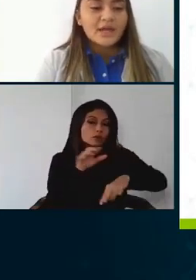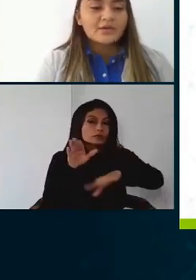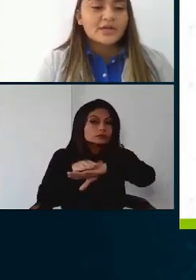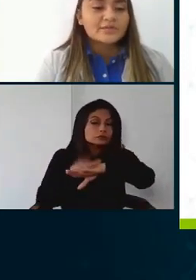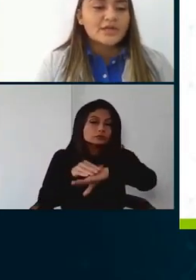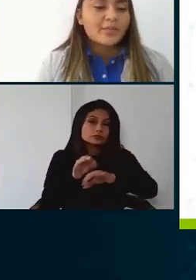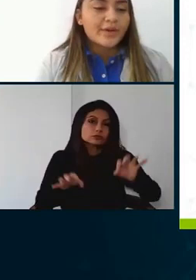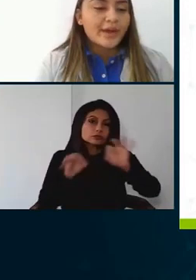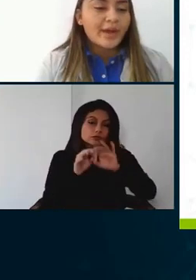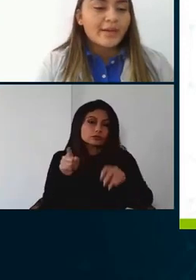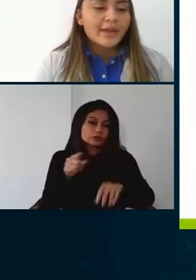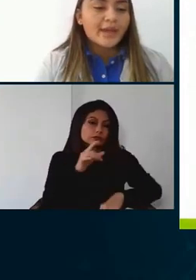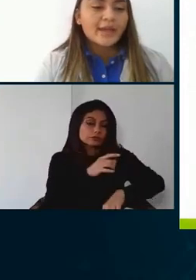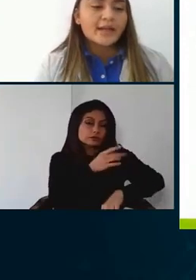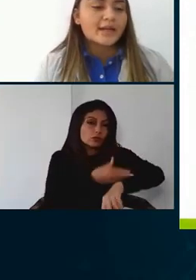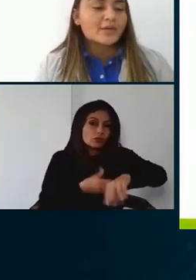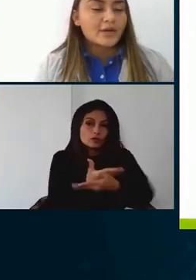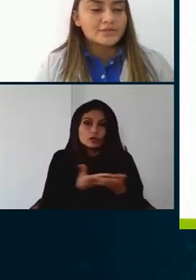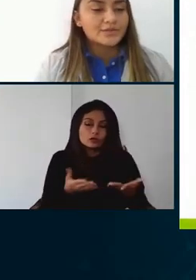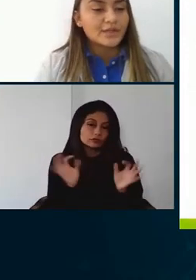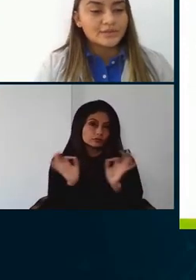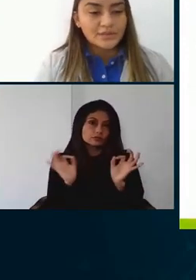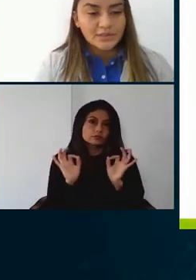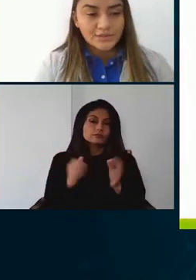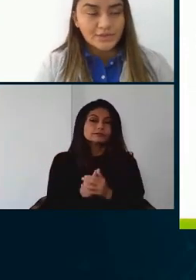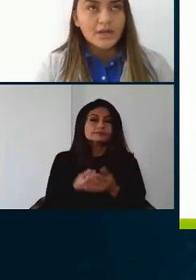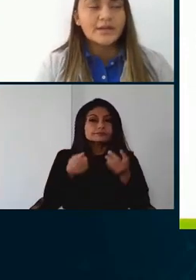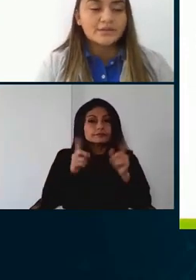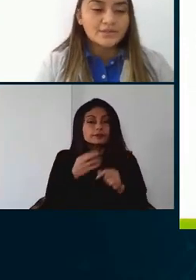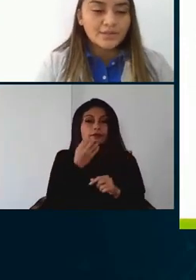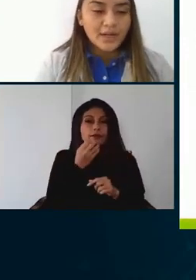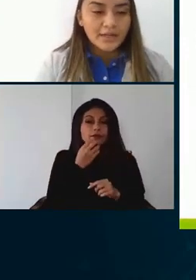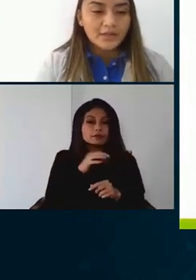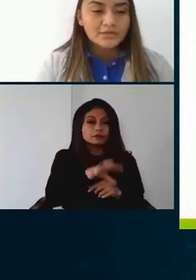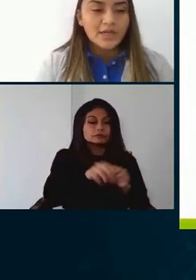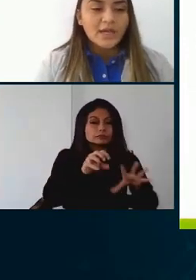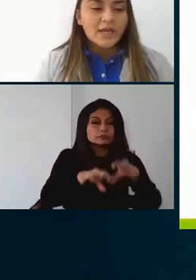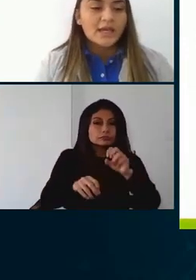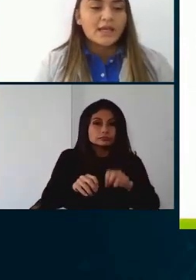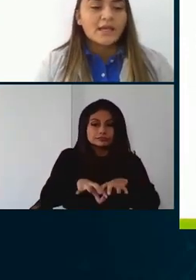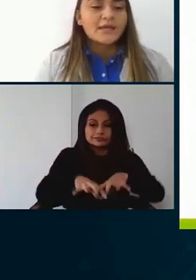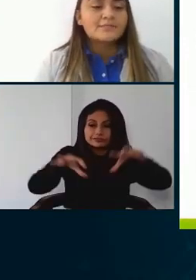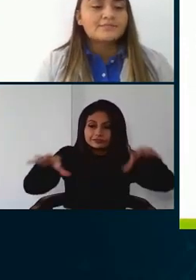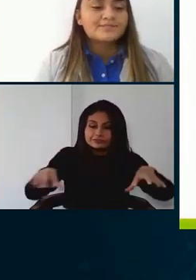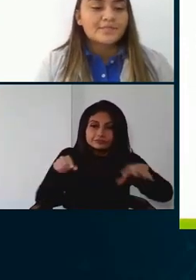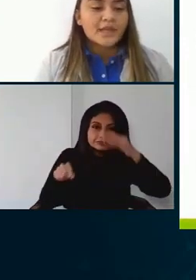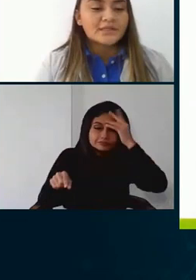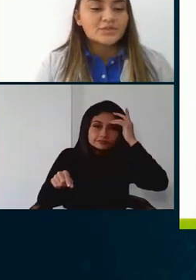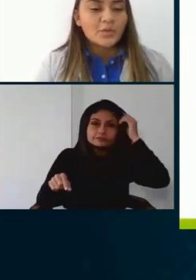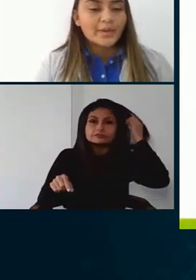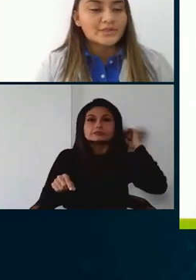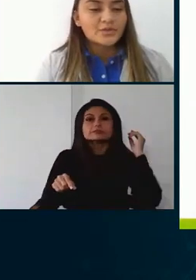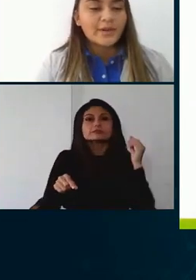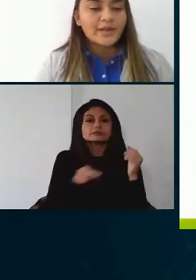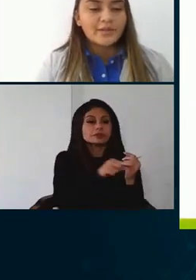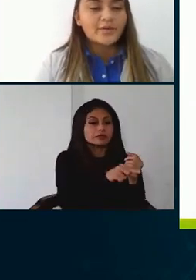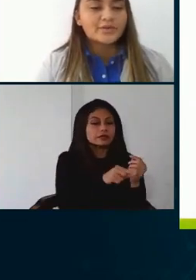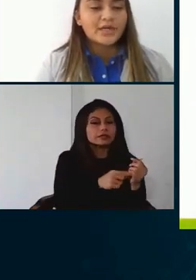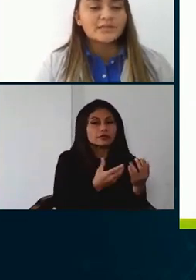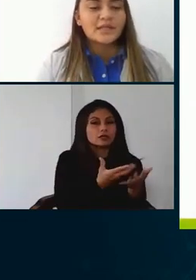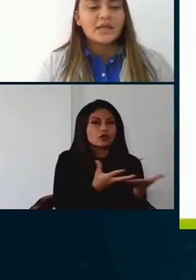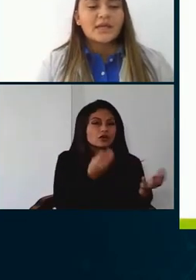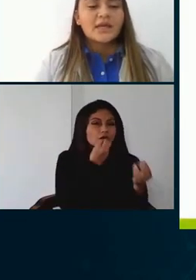riesgo encontramos que la recolección de los desechos orgánicos e inorgánicos es